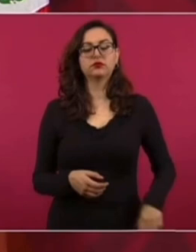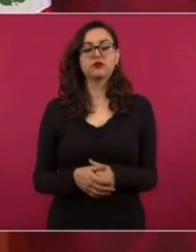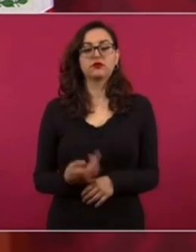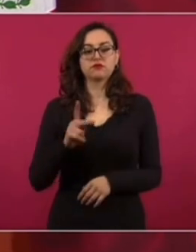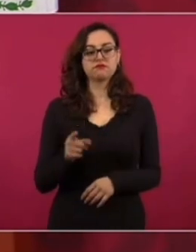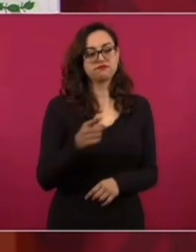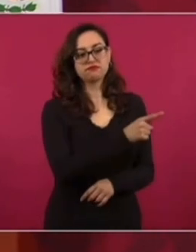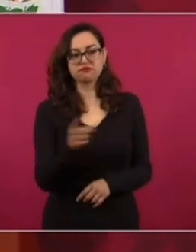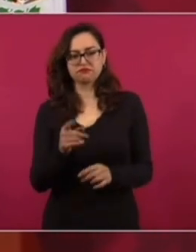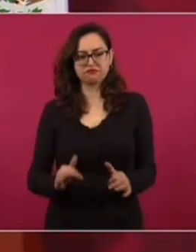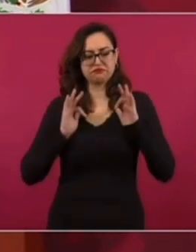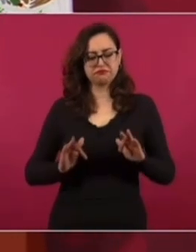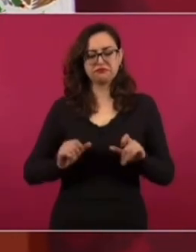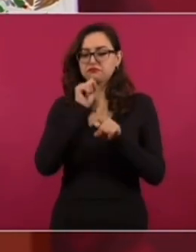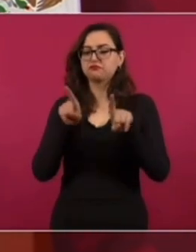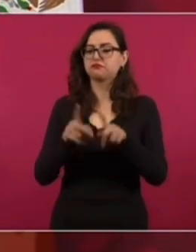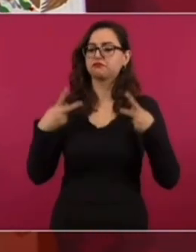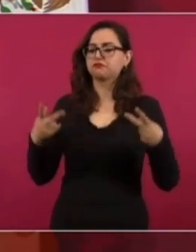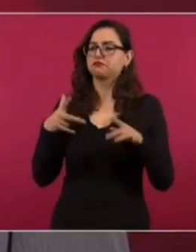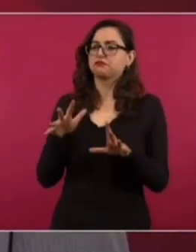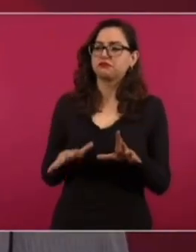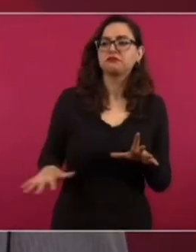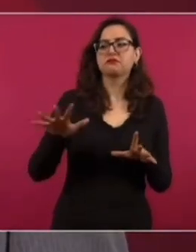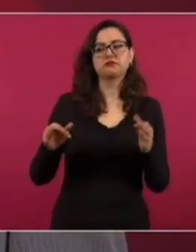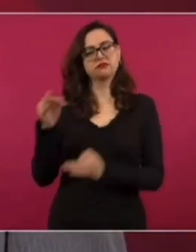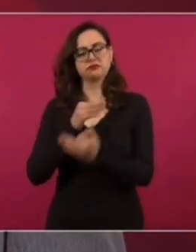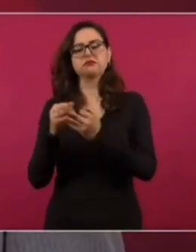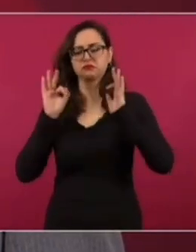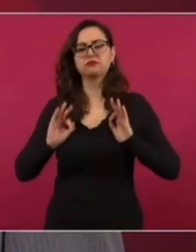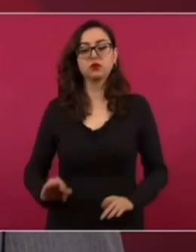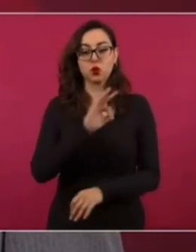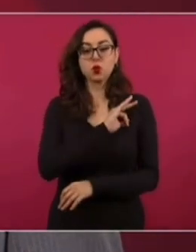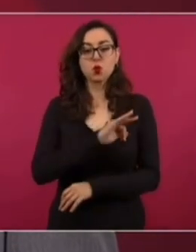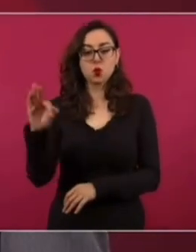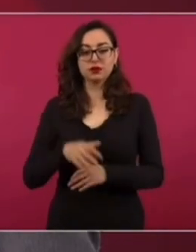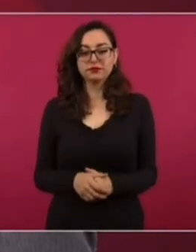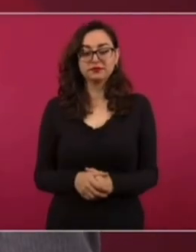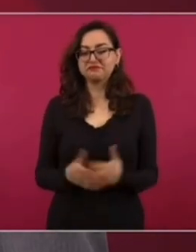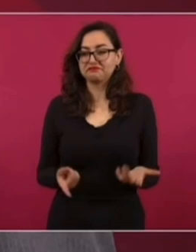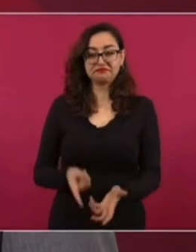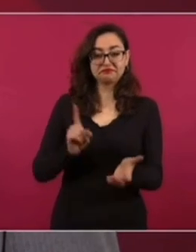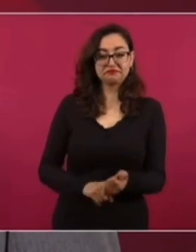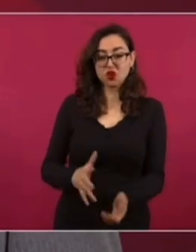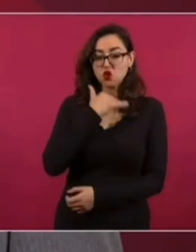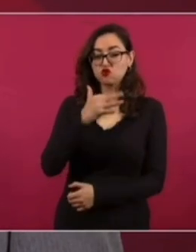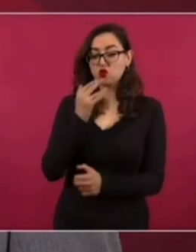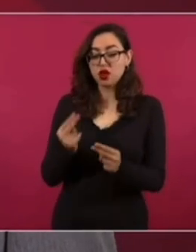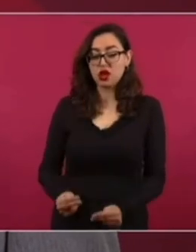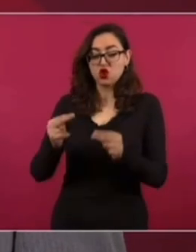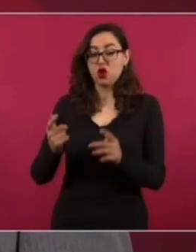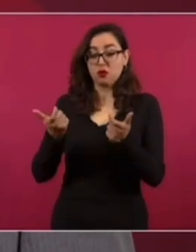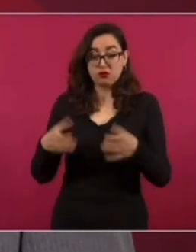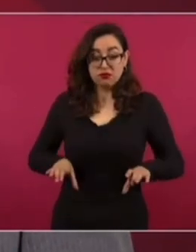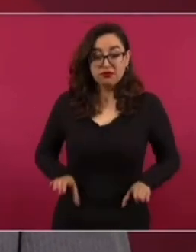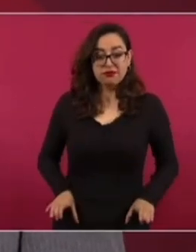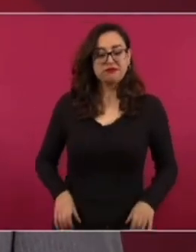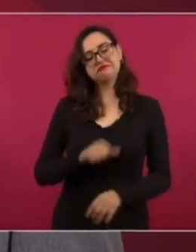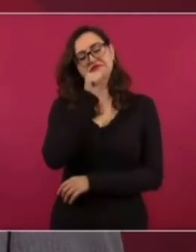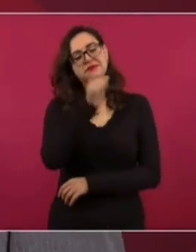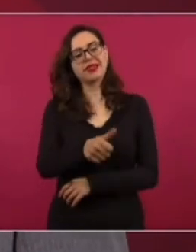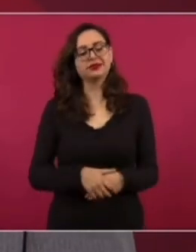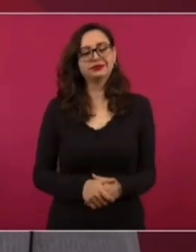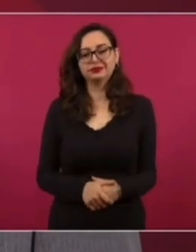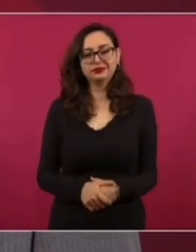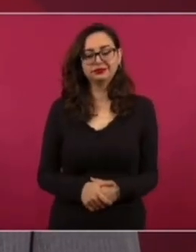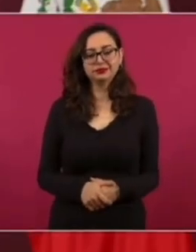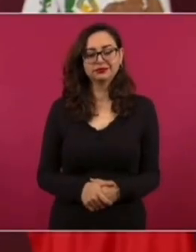tranquilos, y desde luego toda la población, de que nadie hizo negocio para provecho personal en la construcción